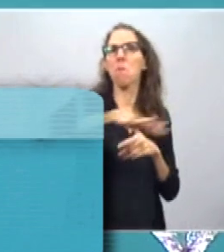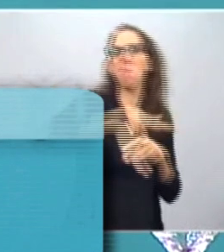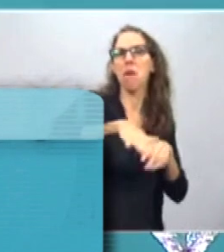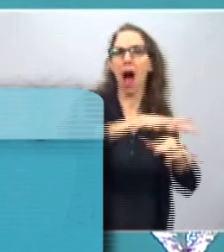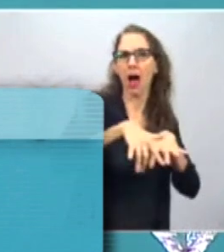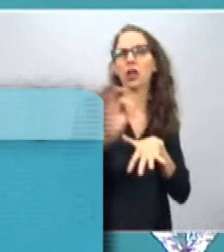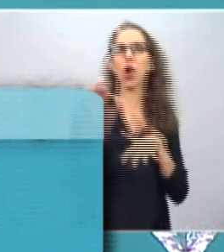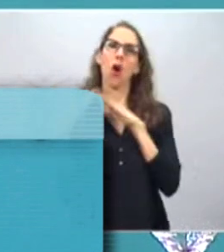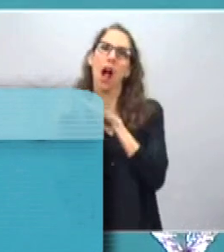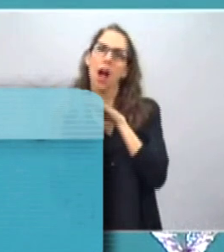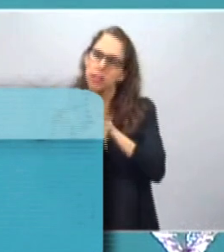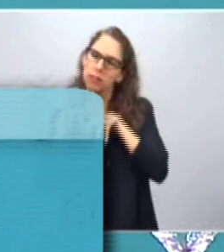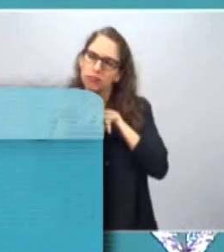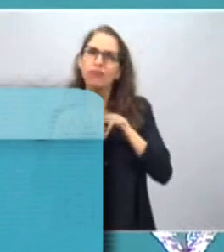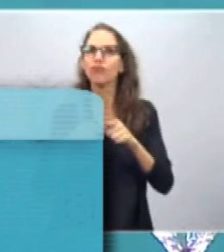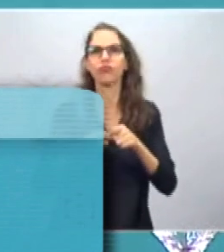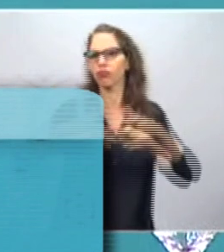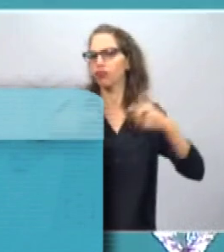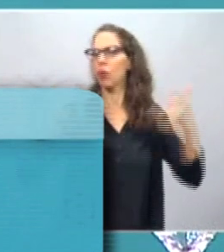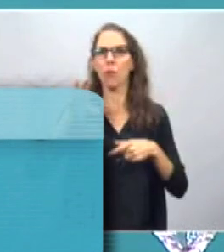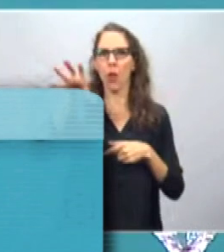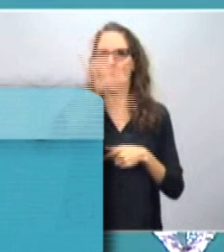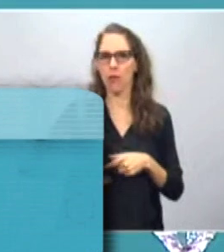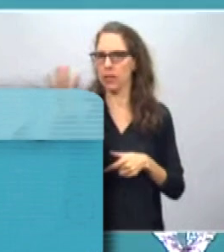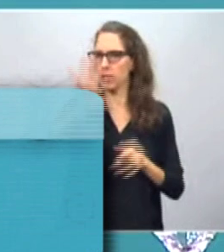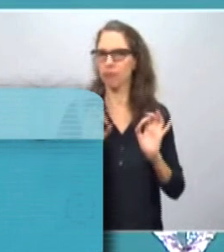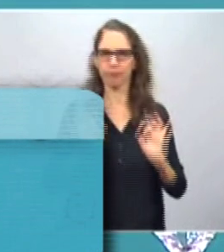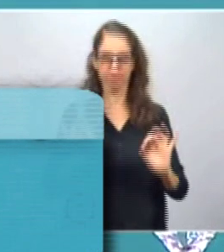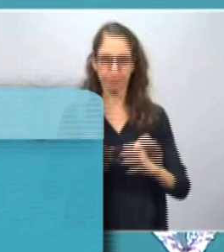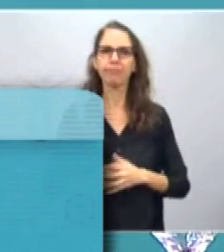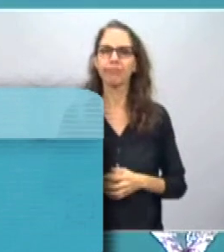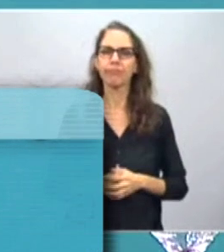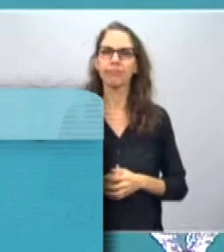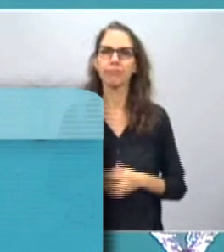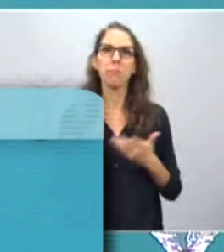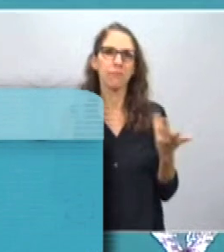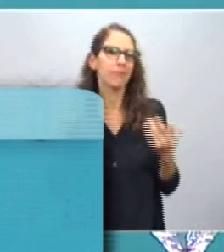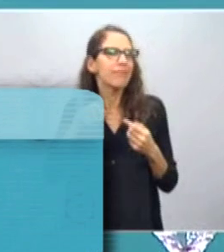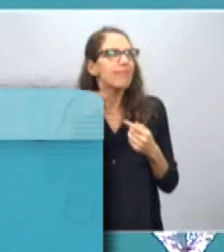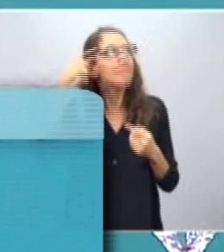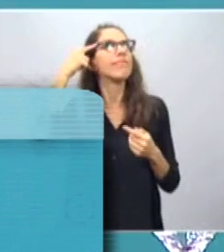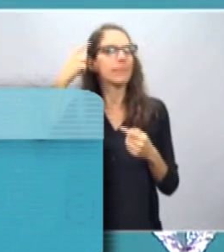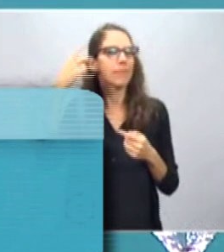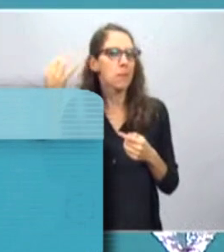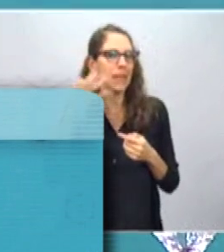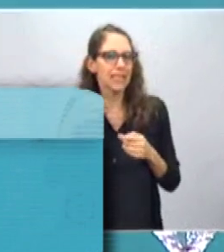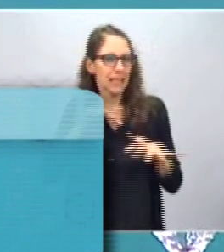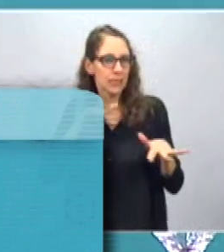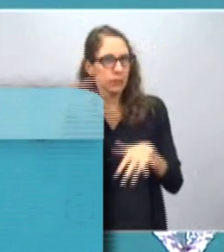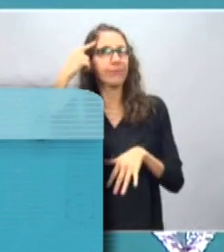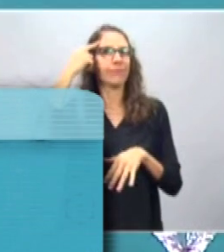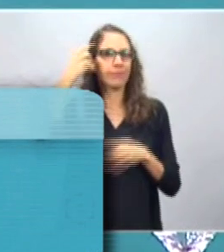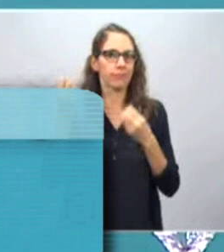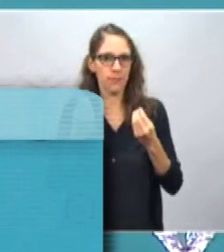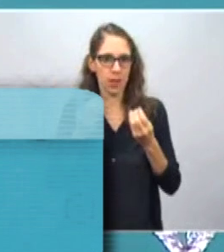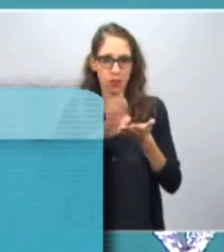familiares en toda la provincia de Buenos Aires, tiene esta especial condición en